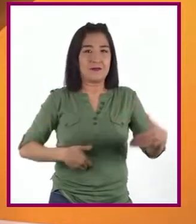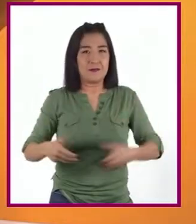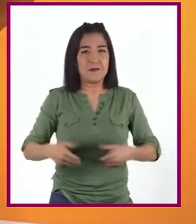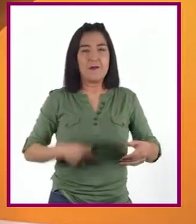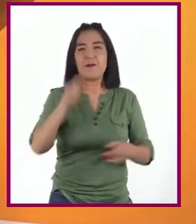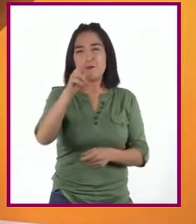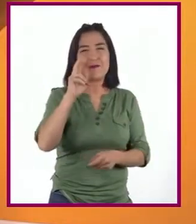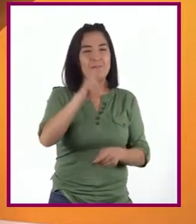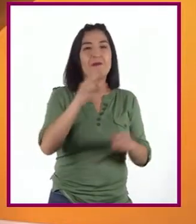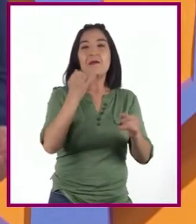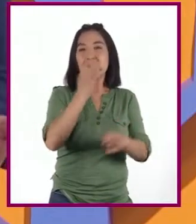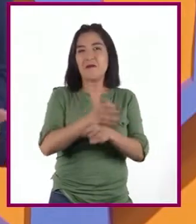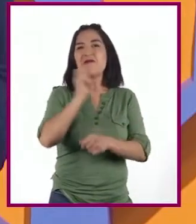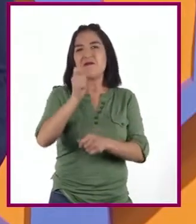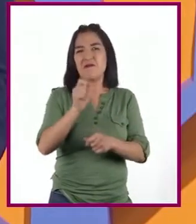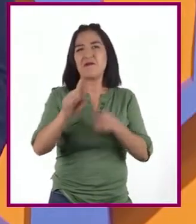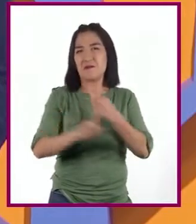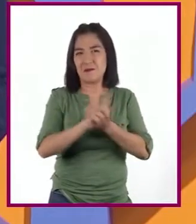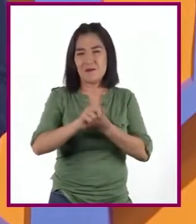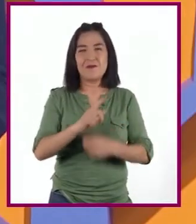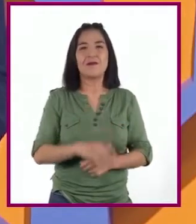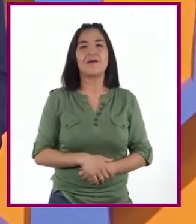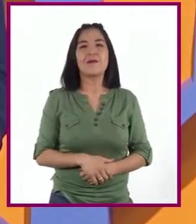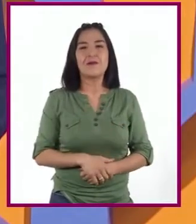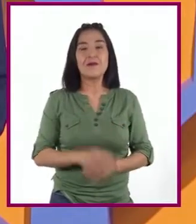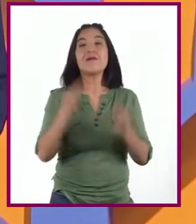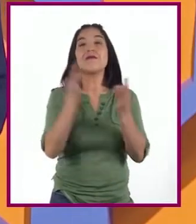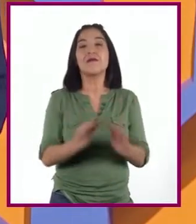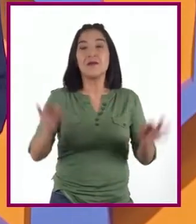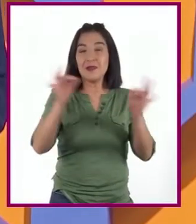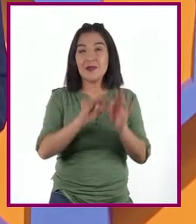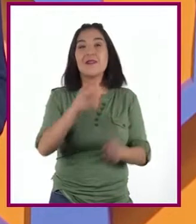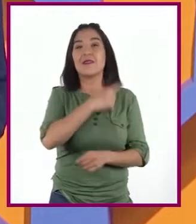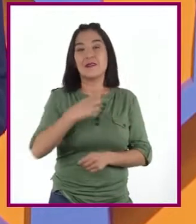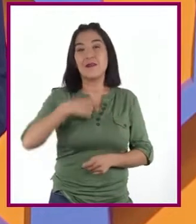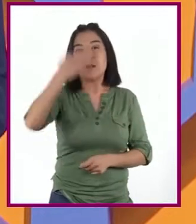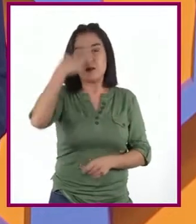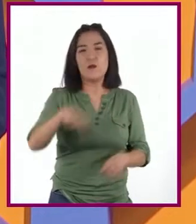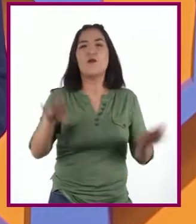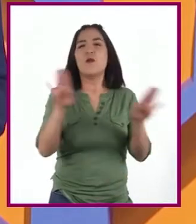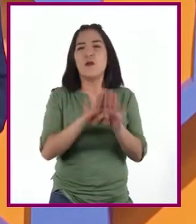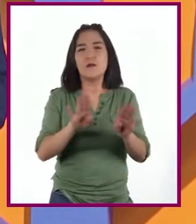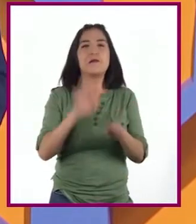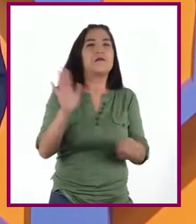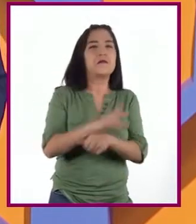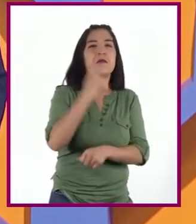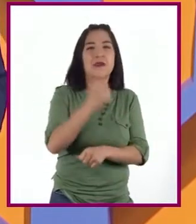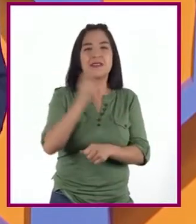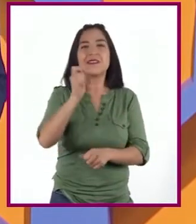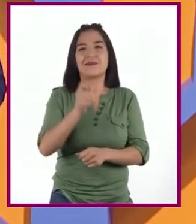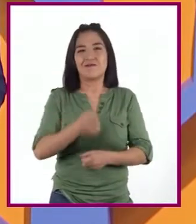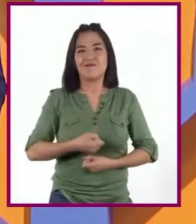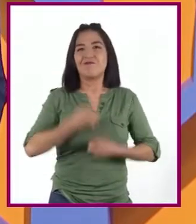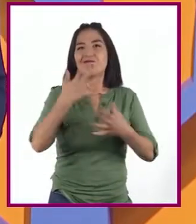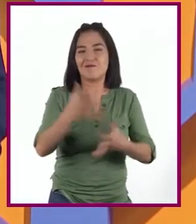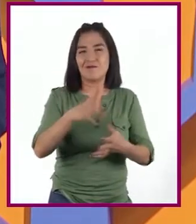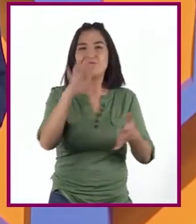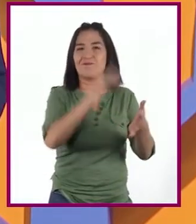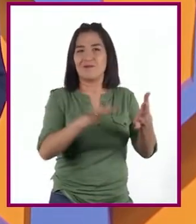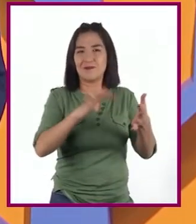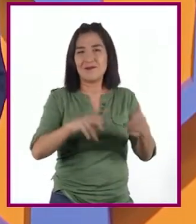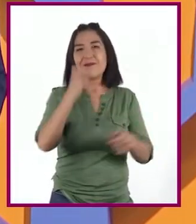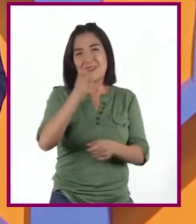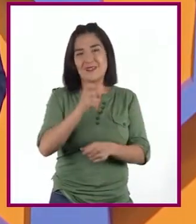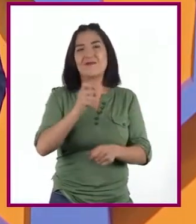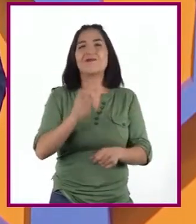una situación actual? Es importante saber cómo y por qué surge la poesía en determinado